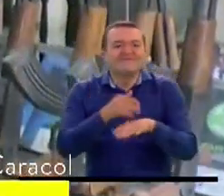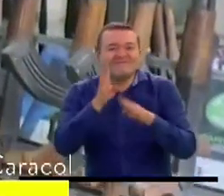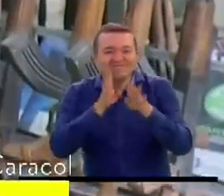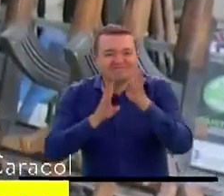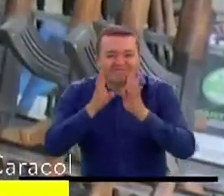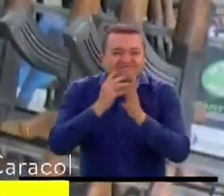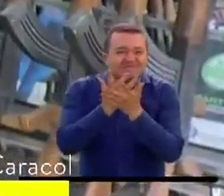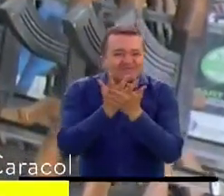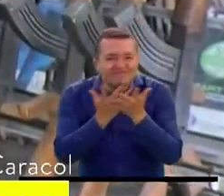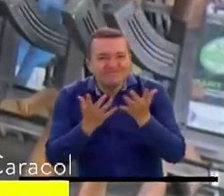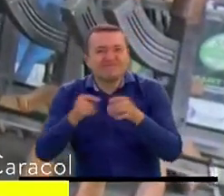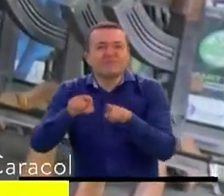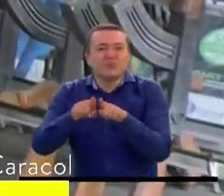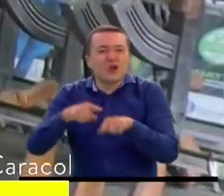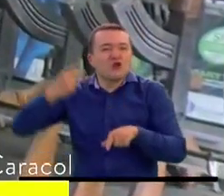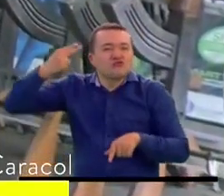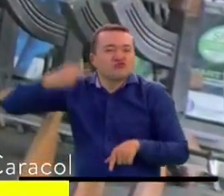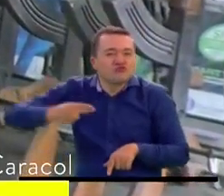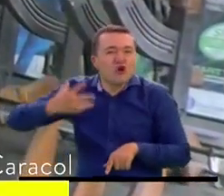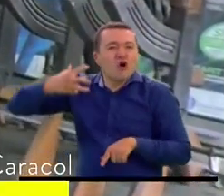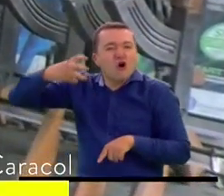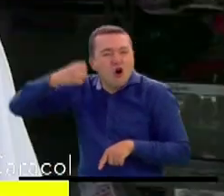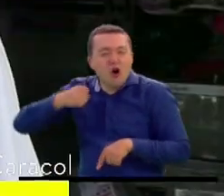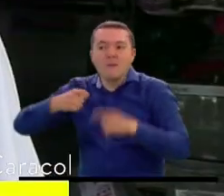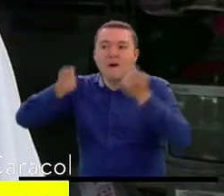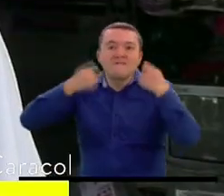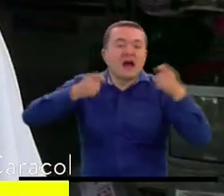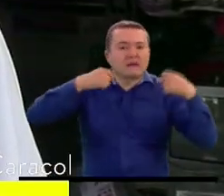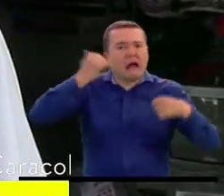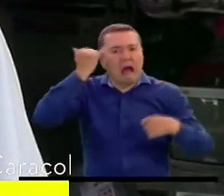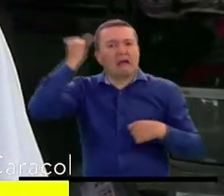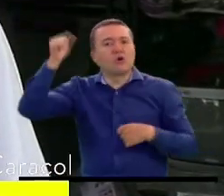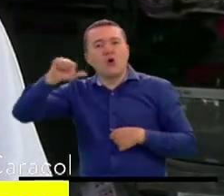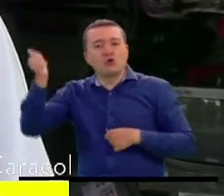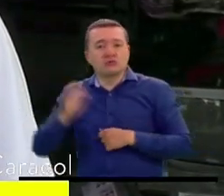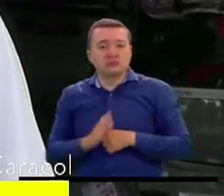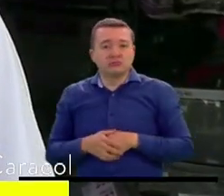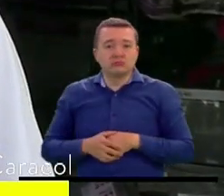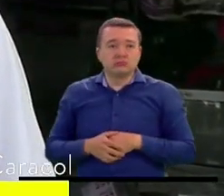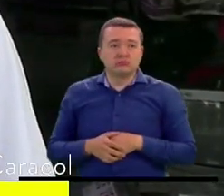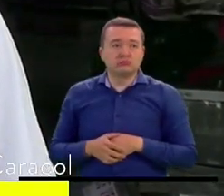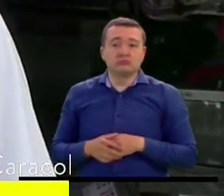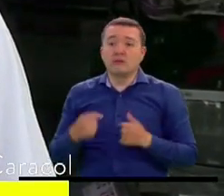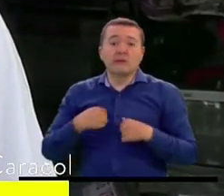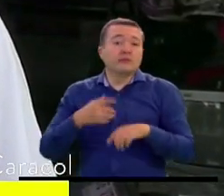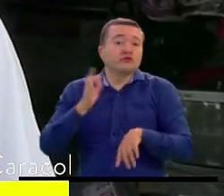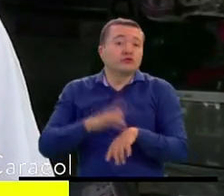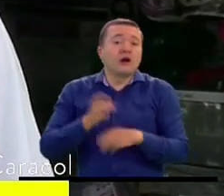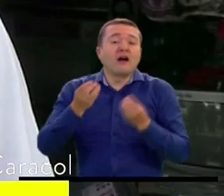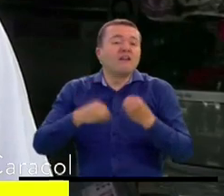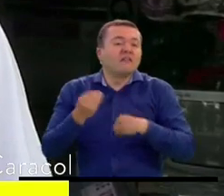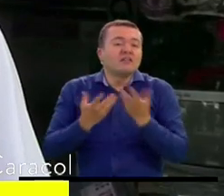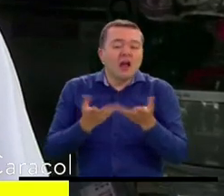giraba en torno a la historia de la región. A mí personalmente me tocó ponerme a vender revuelto, plátano, yucas,